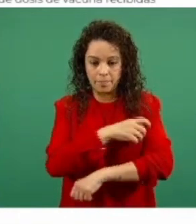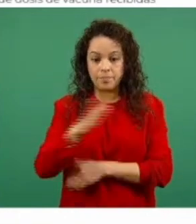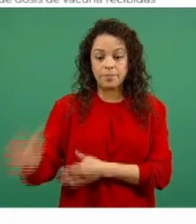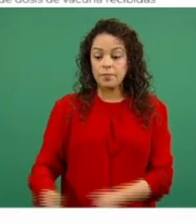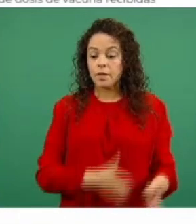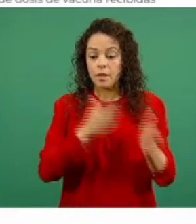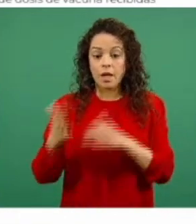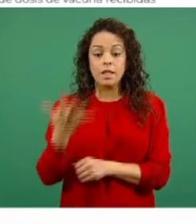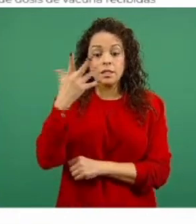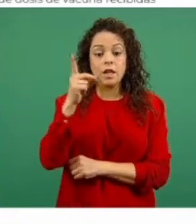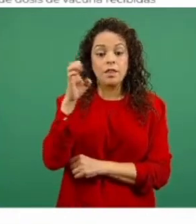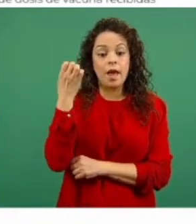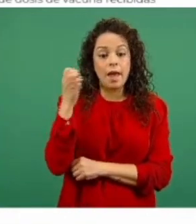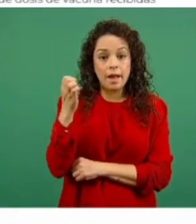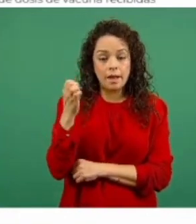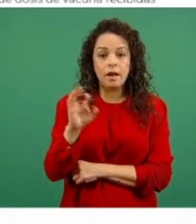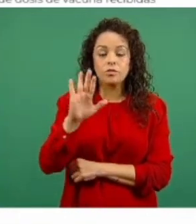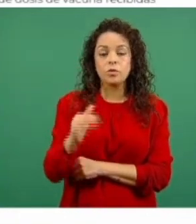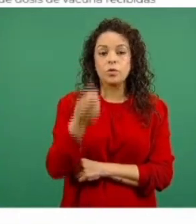última entrega que tuvimos de